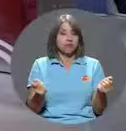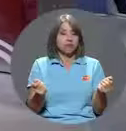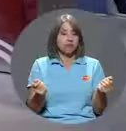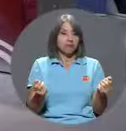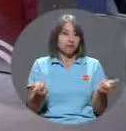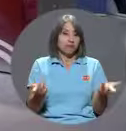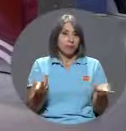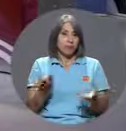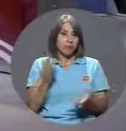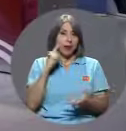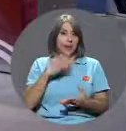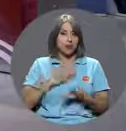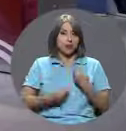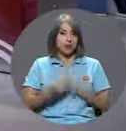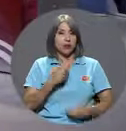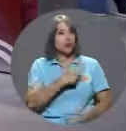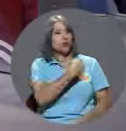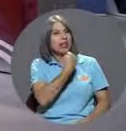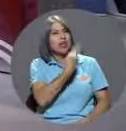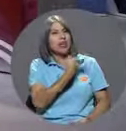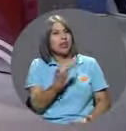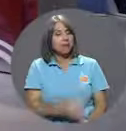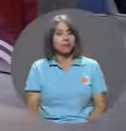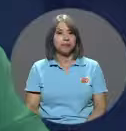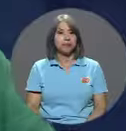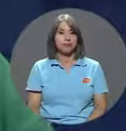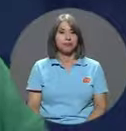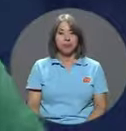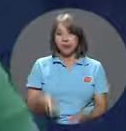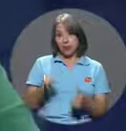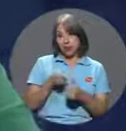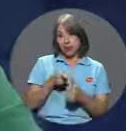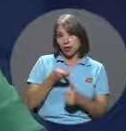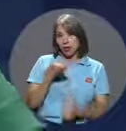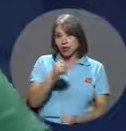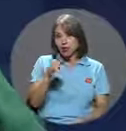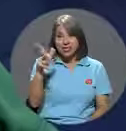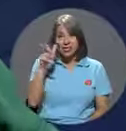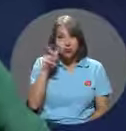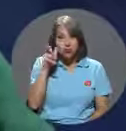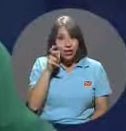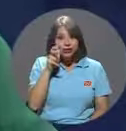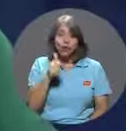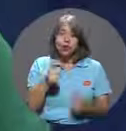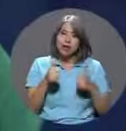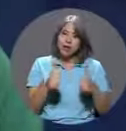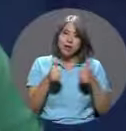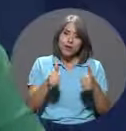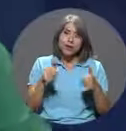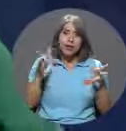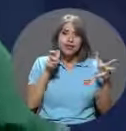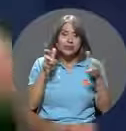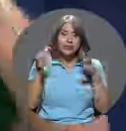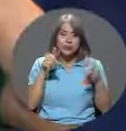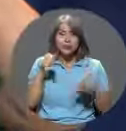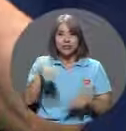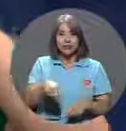a algún tipo de sufrimiento? Bueno, lo primero es que si está escuchando, qué bueno que